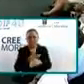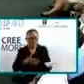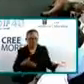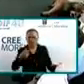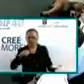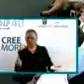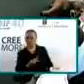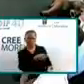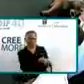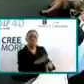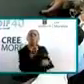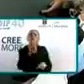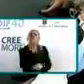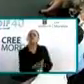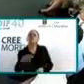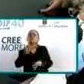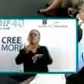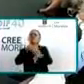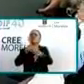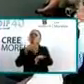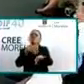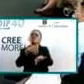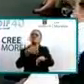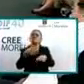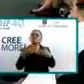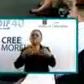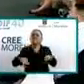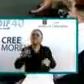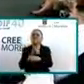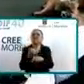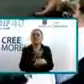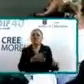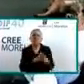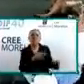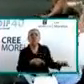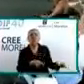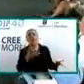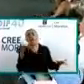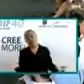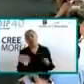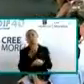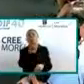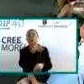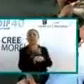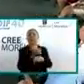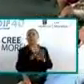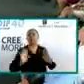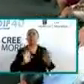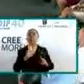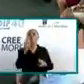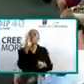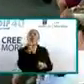descalzos. Y me decía que los tenían descalzos para que no se escaparan. Los